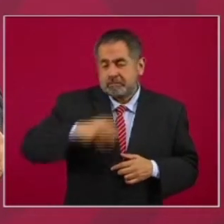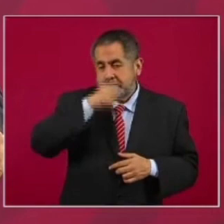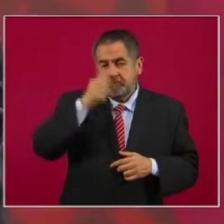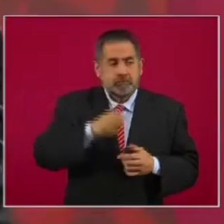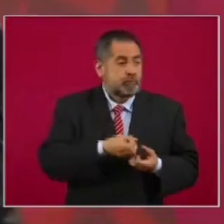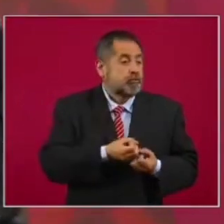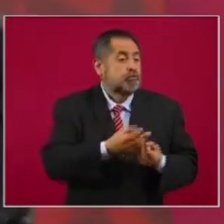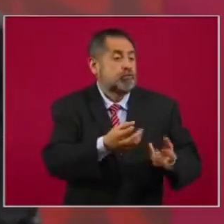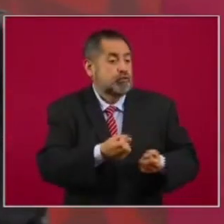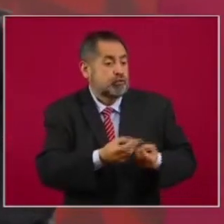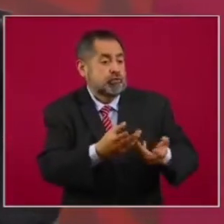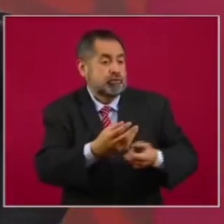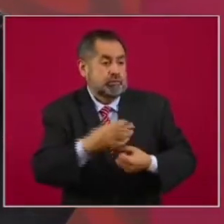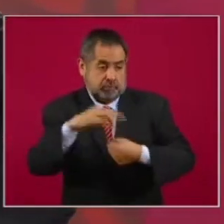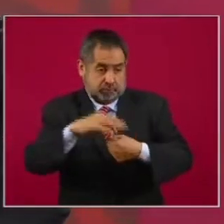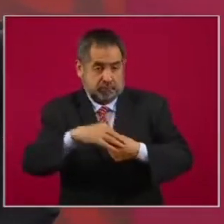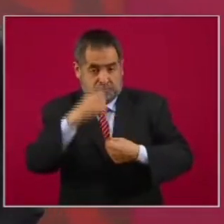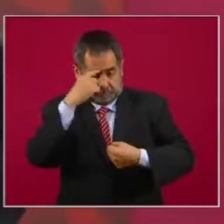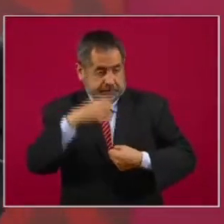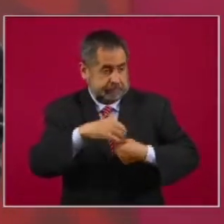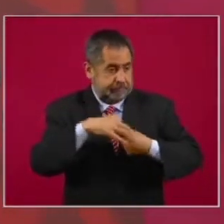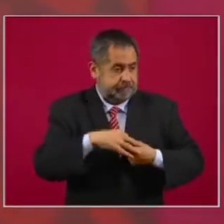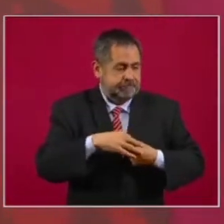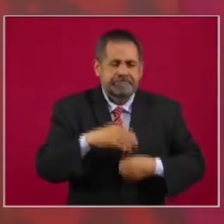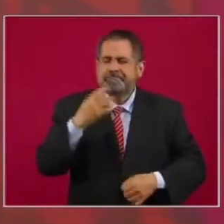despensa, así se sabe.